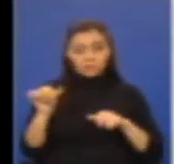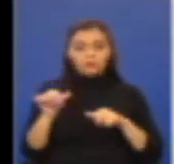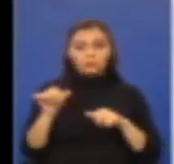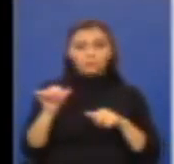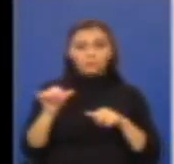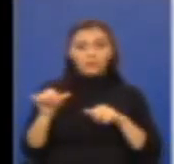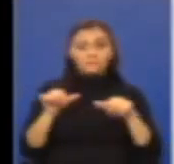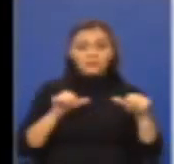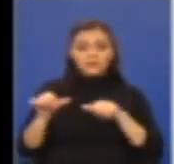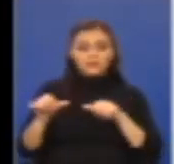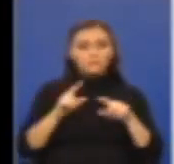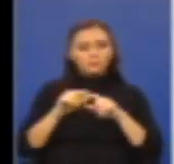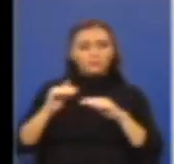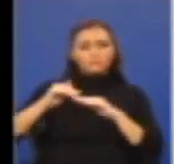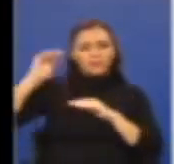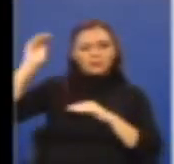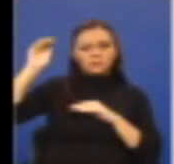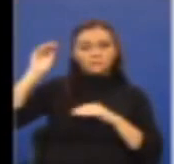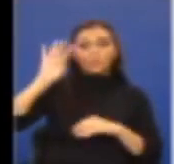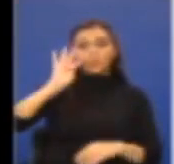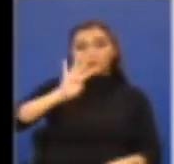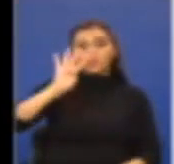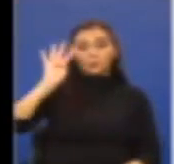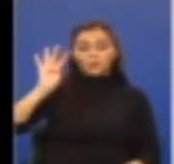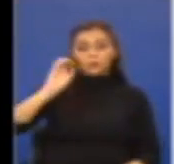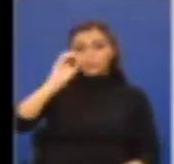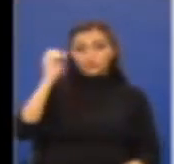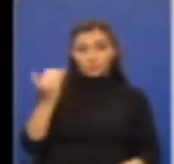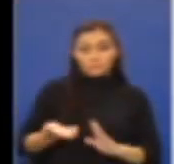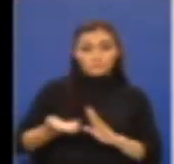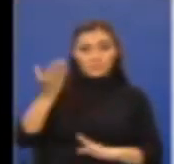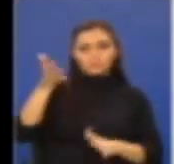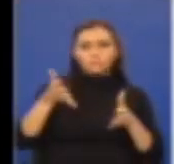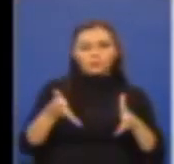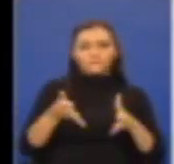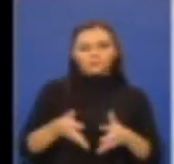demasiado, pero 44% ya es docente. Sigamos.